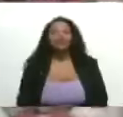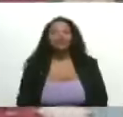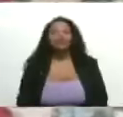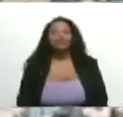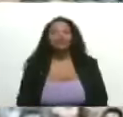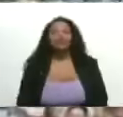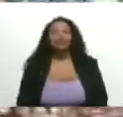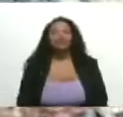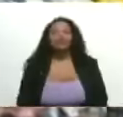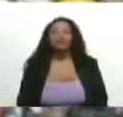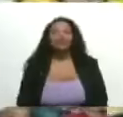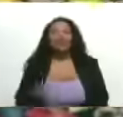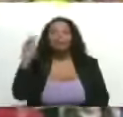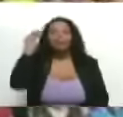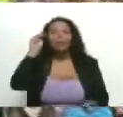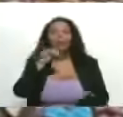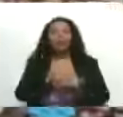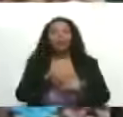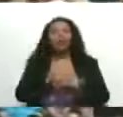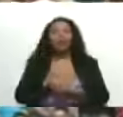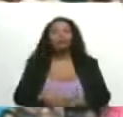Guayos. Miranda.